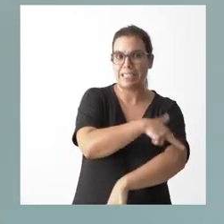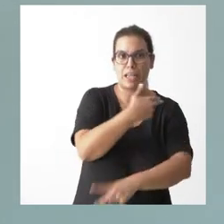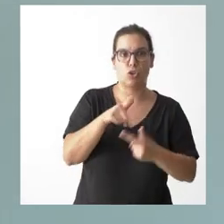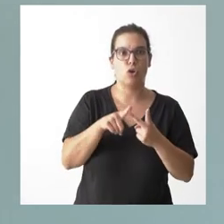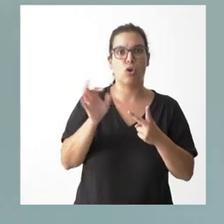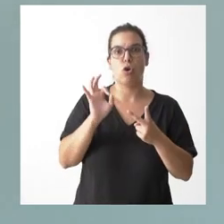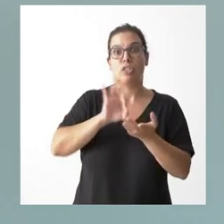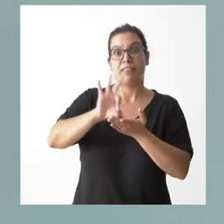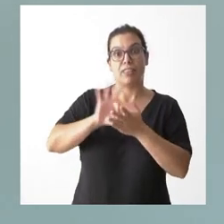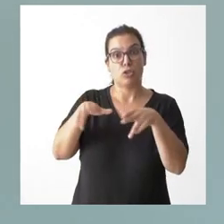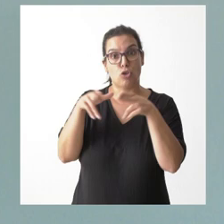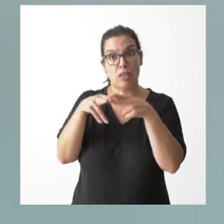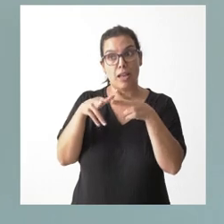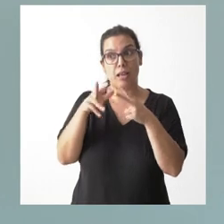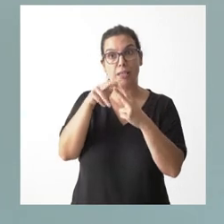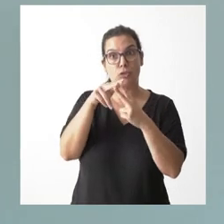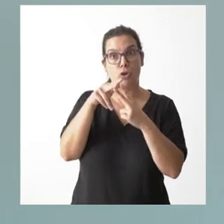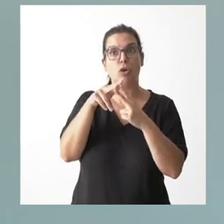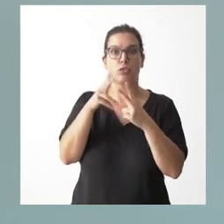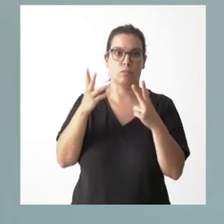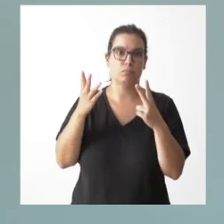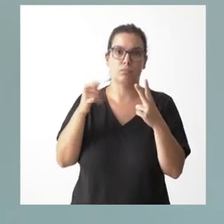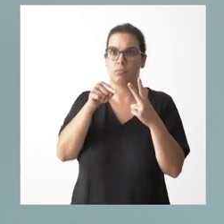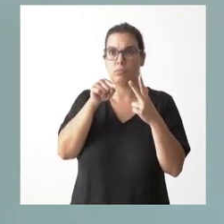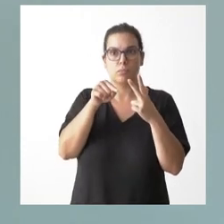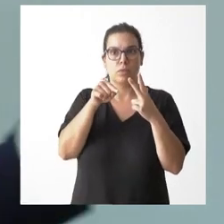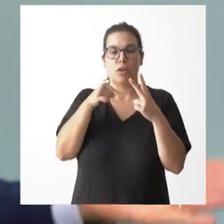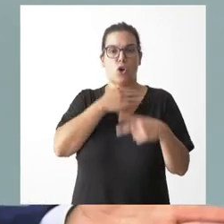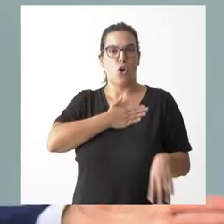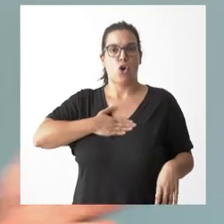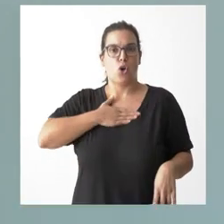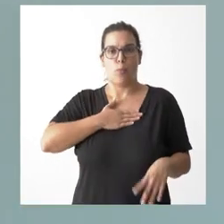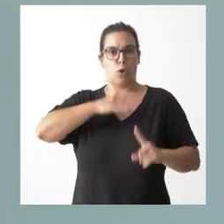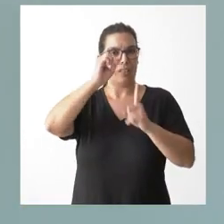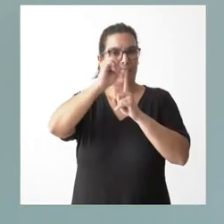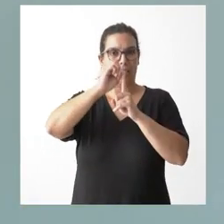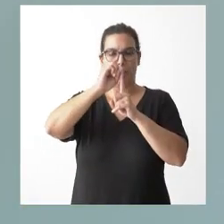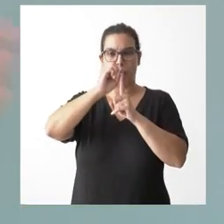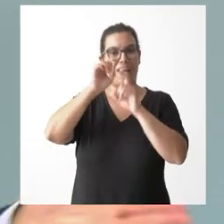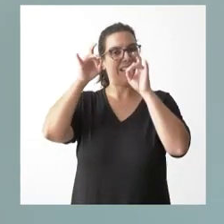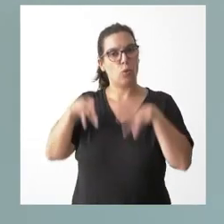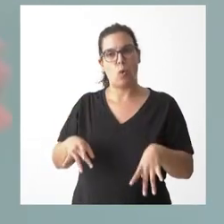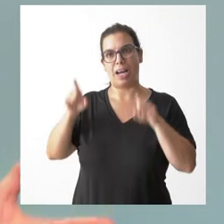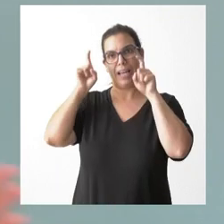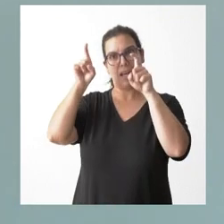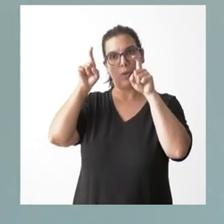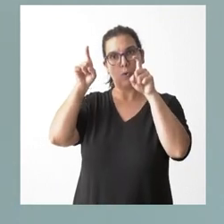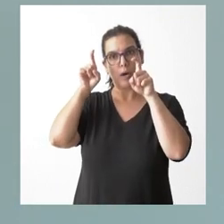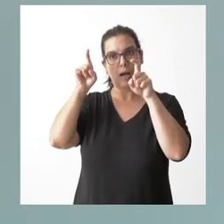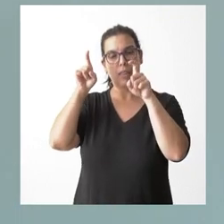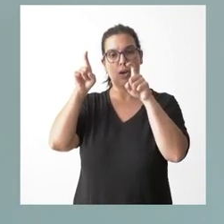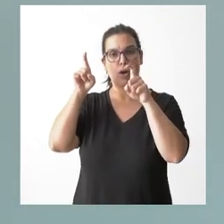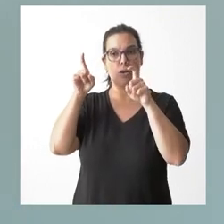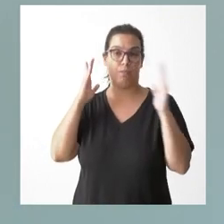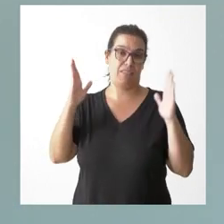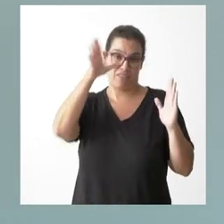ámbito de los servicios sociales, estamos aplicando el confort de temperatura, al igual que en el tema de educación, lo que pasa es que educación, lógicamente, durante el verano, pues no